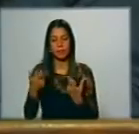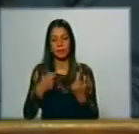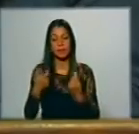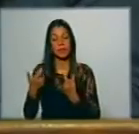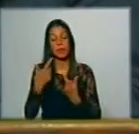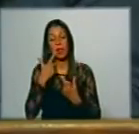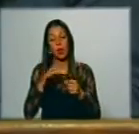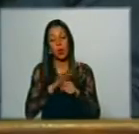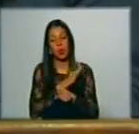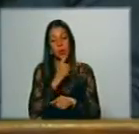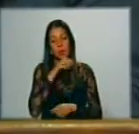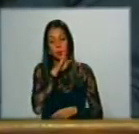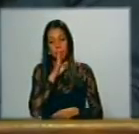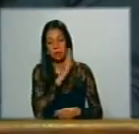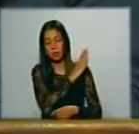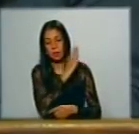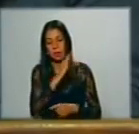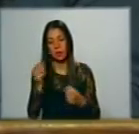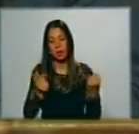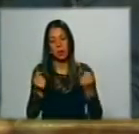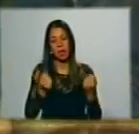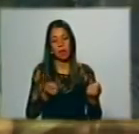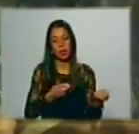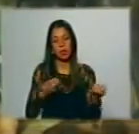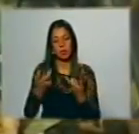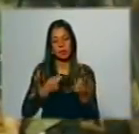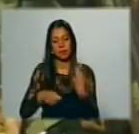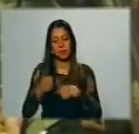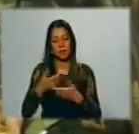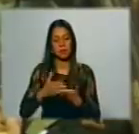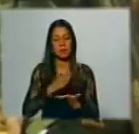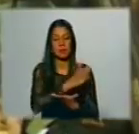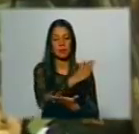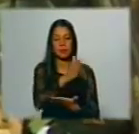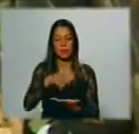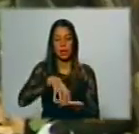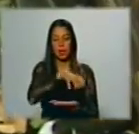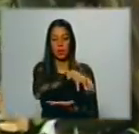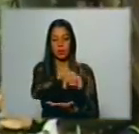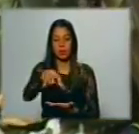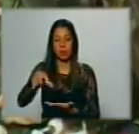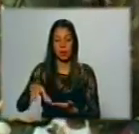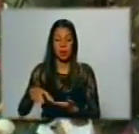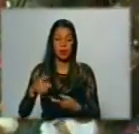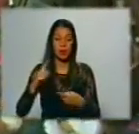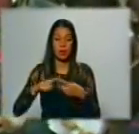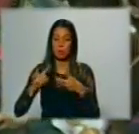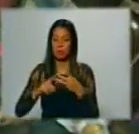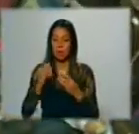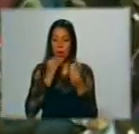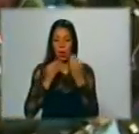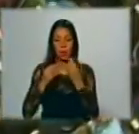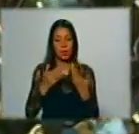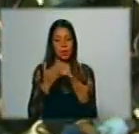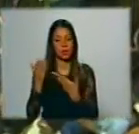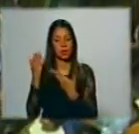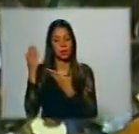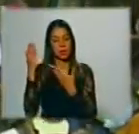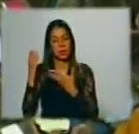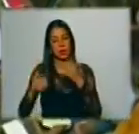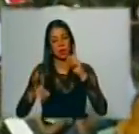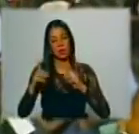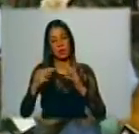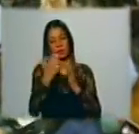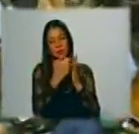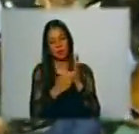acopio, transporte, distribución y comercialización de bienes y servicios priorizados,